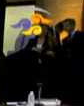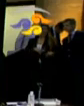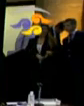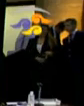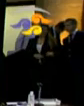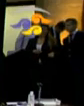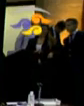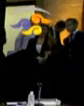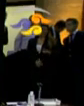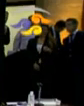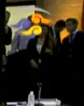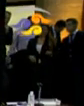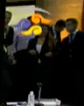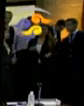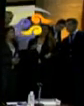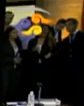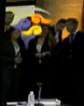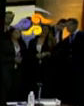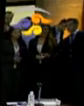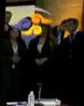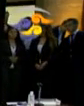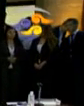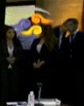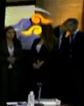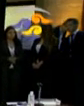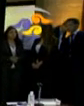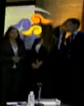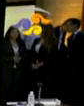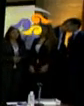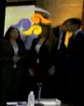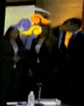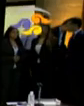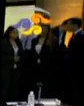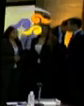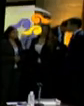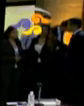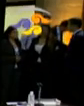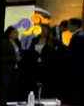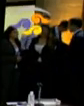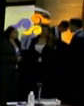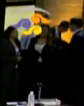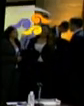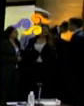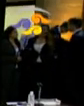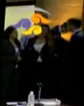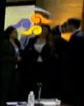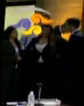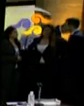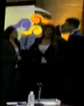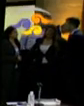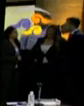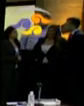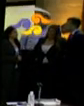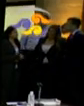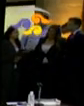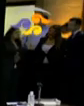Relaciones Internacionales, a la senadora Garza, también por su presencia y por su apoyo como presidenta de la